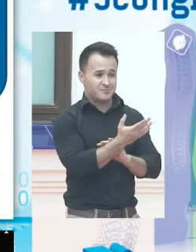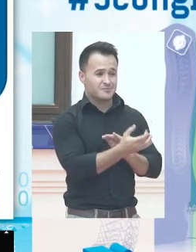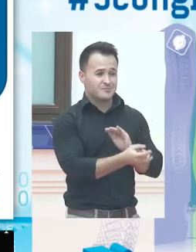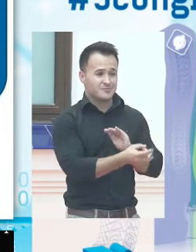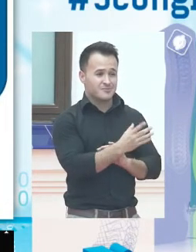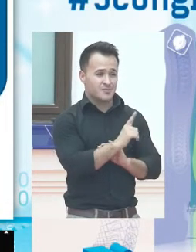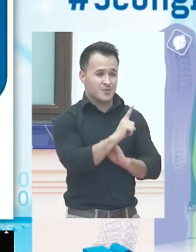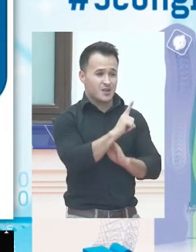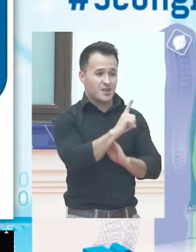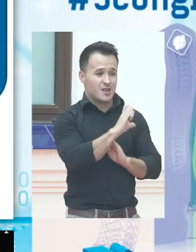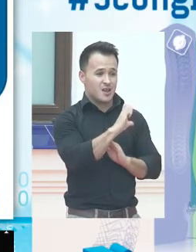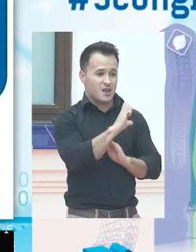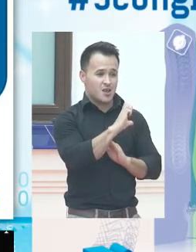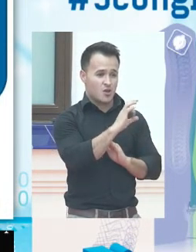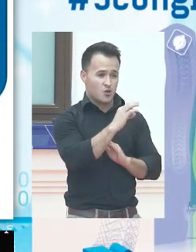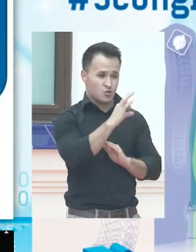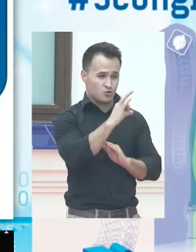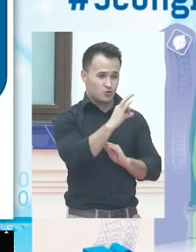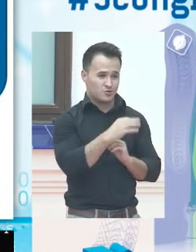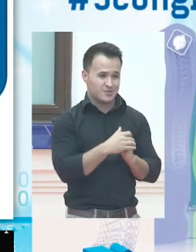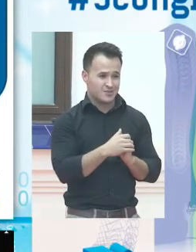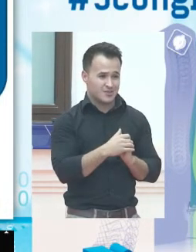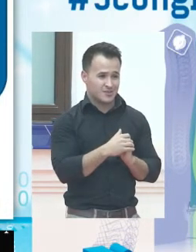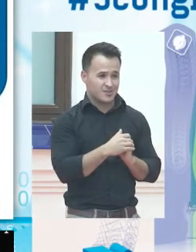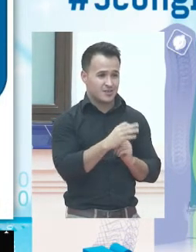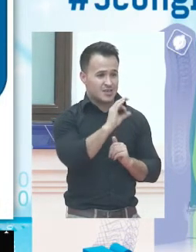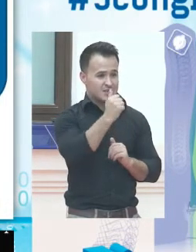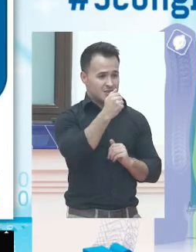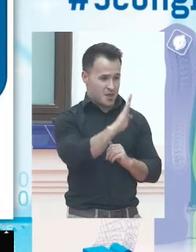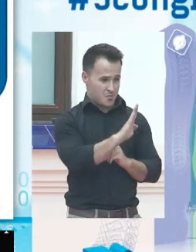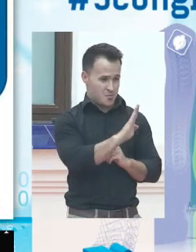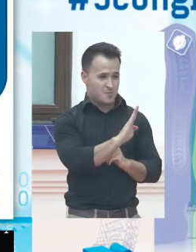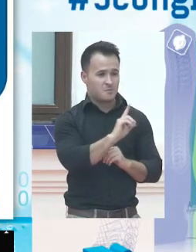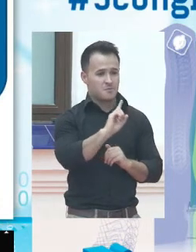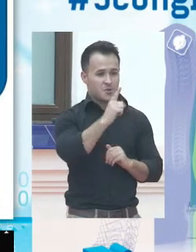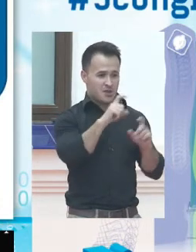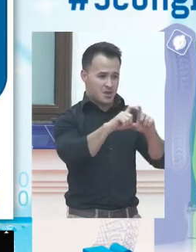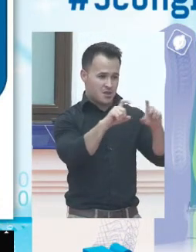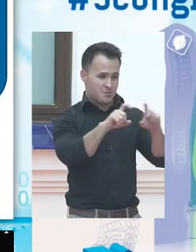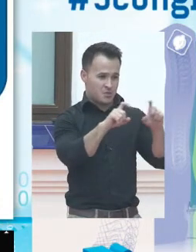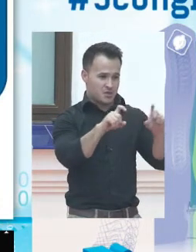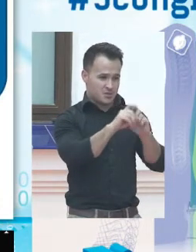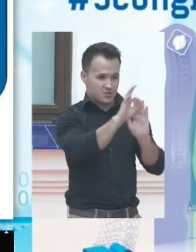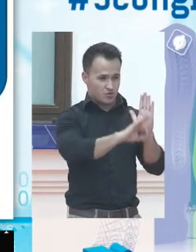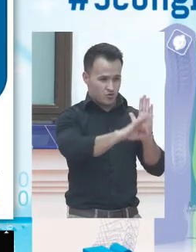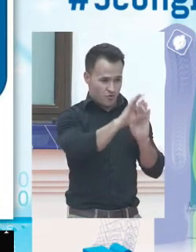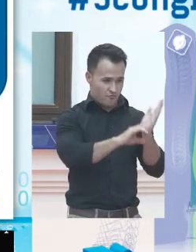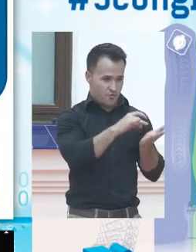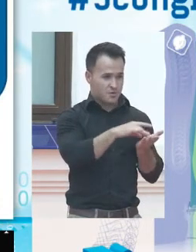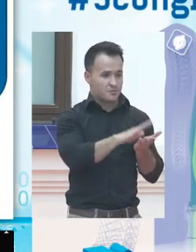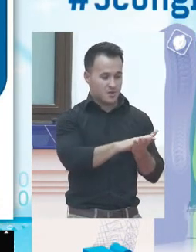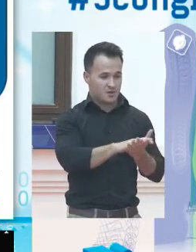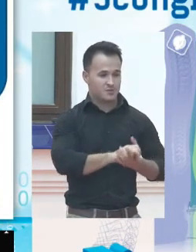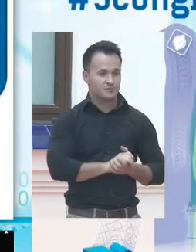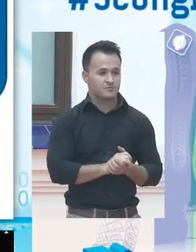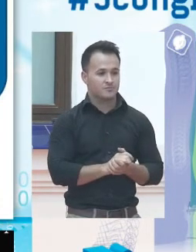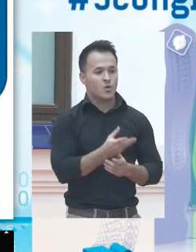SAP, que es la primera empresa de software de Europa, alemana, y muchas otras personas muy importantes en el sector de las tecnologías de la